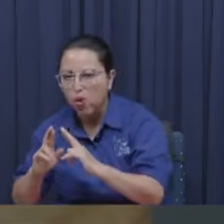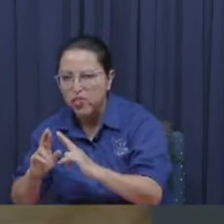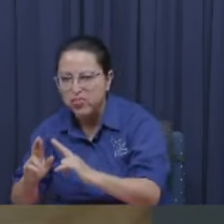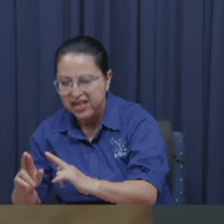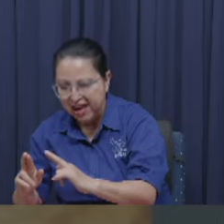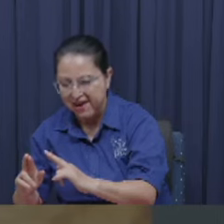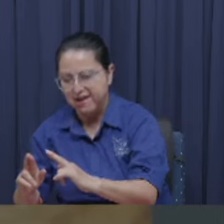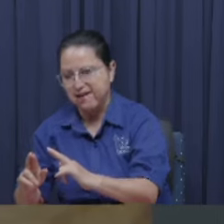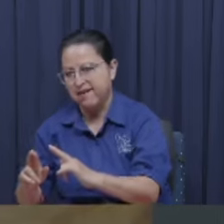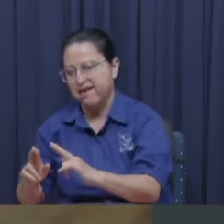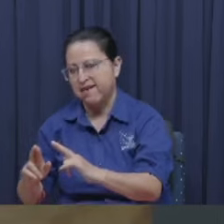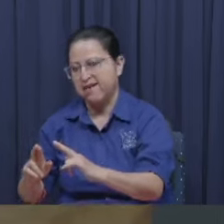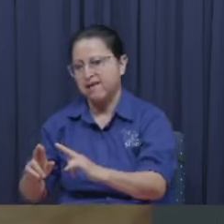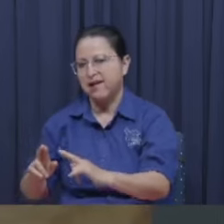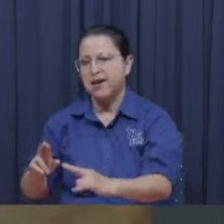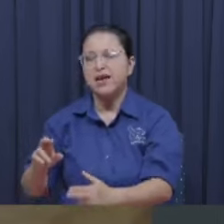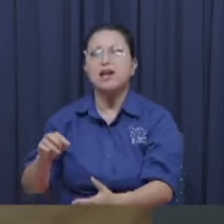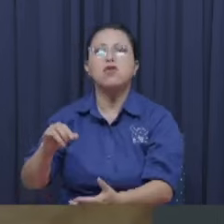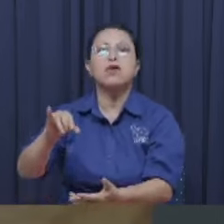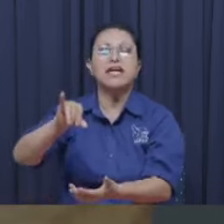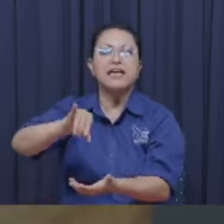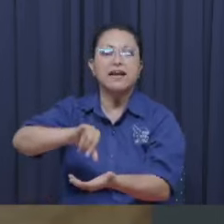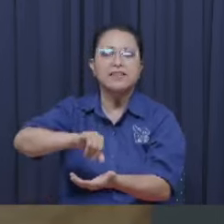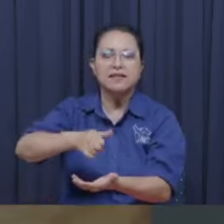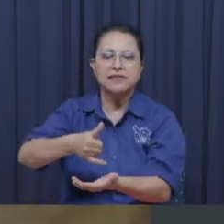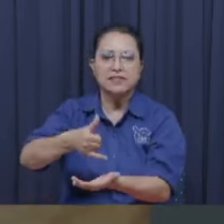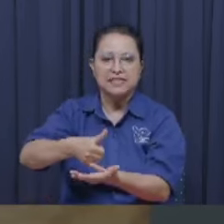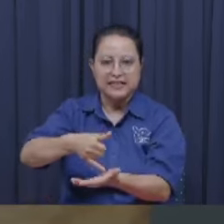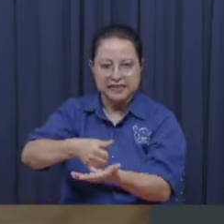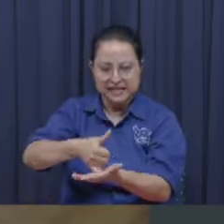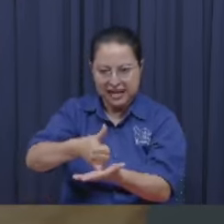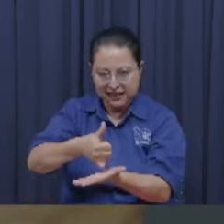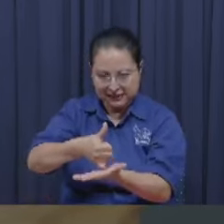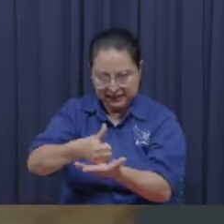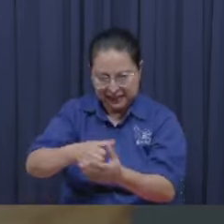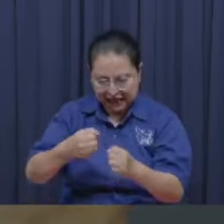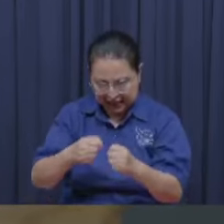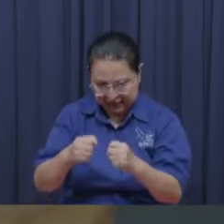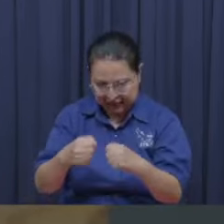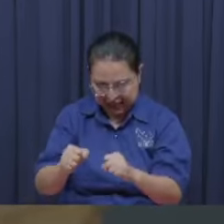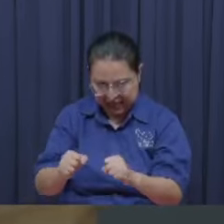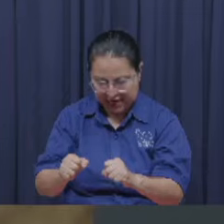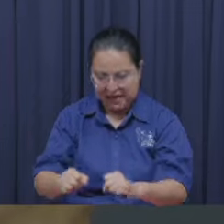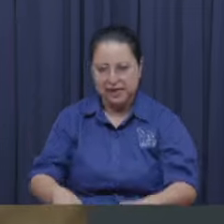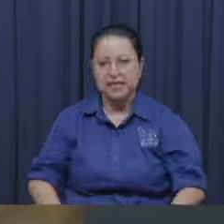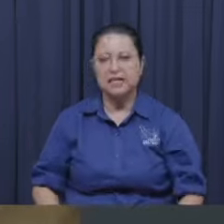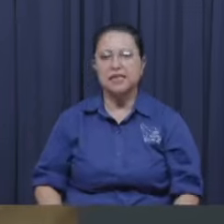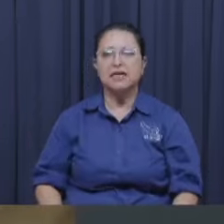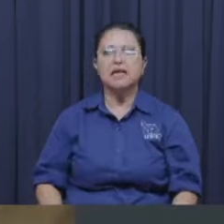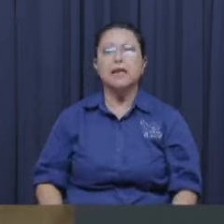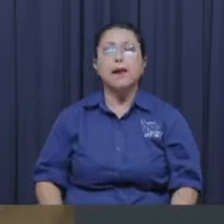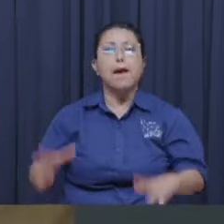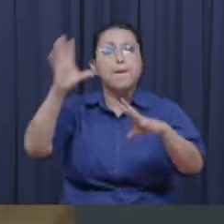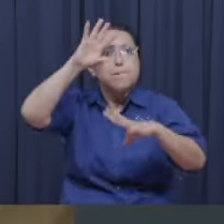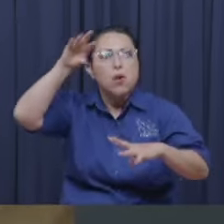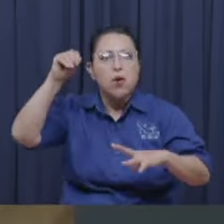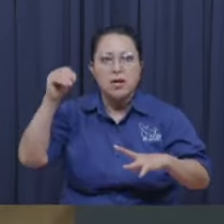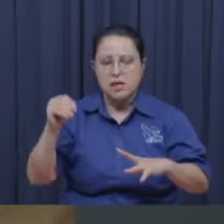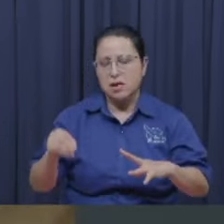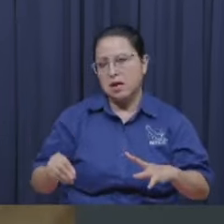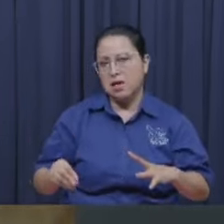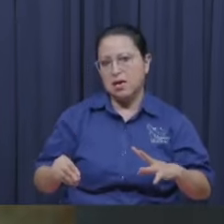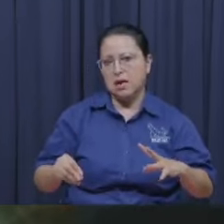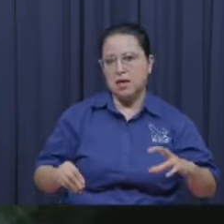publicado, pero prácticamente ya están, ¿verdad, hermano? Esta es la culminación de una serie de ataques que